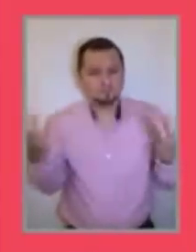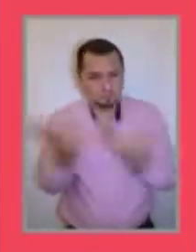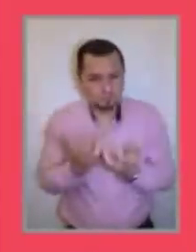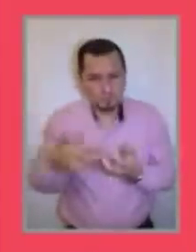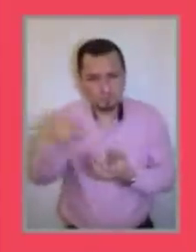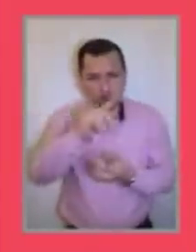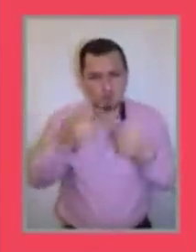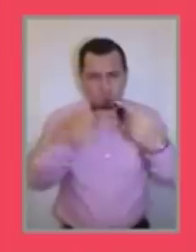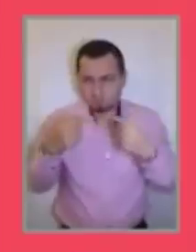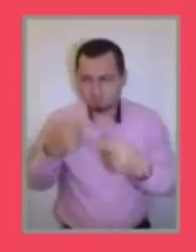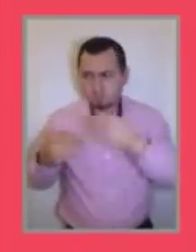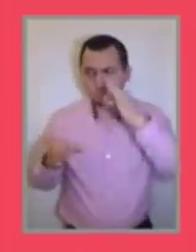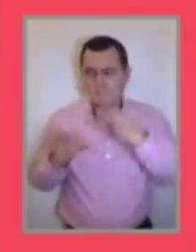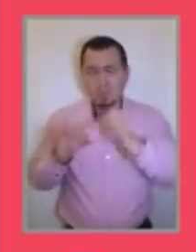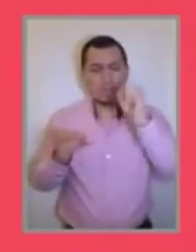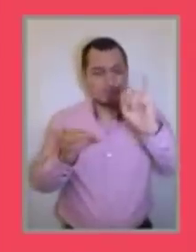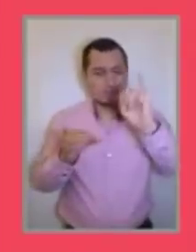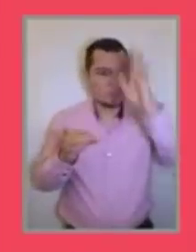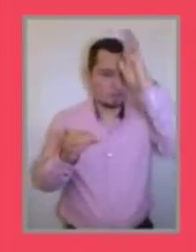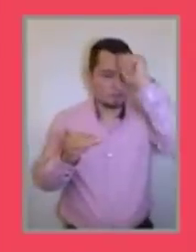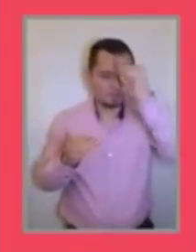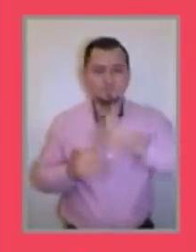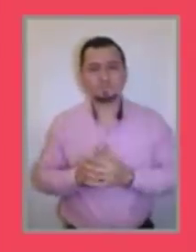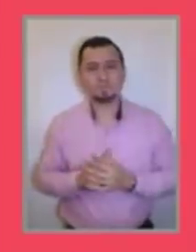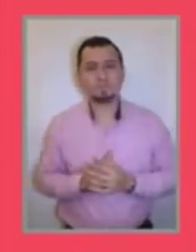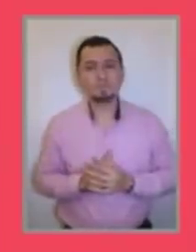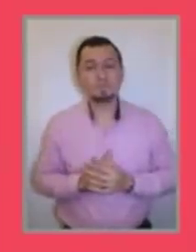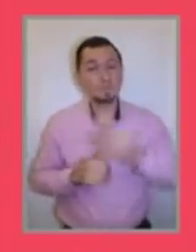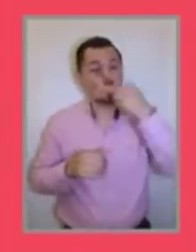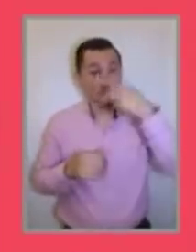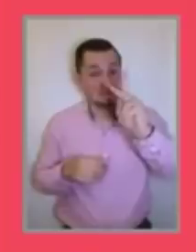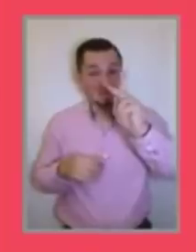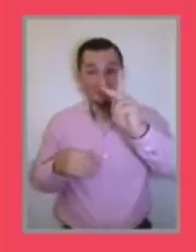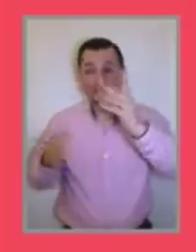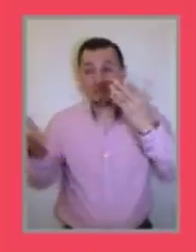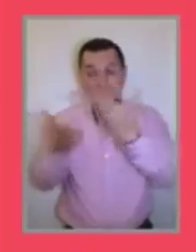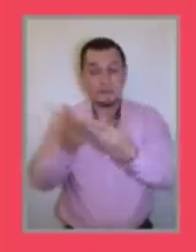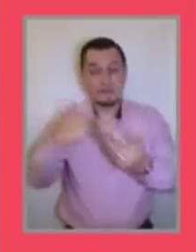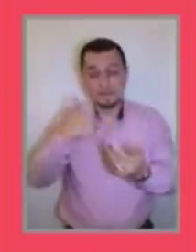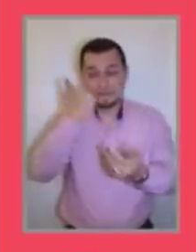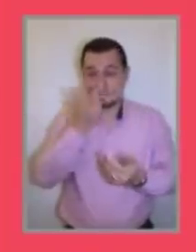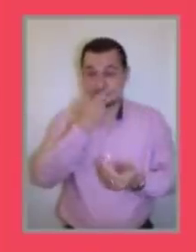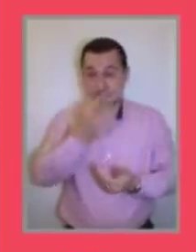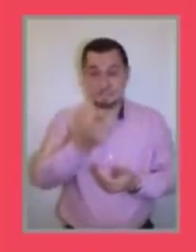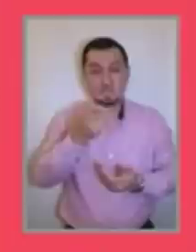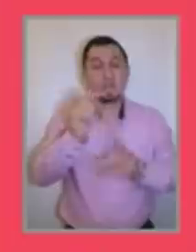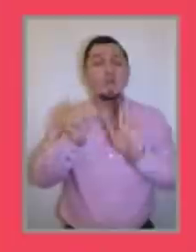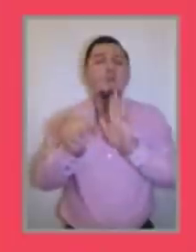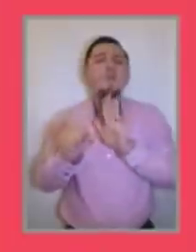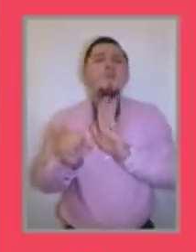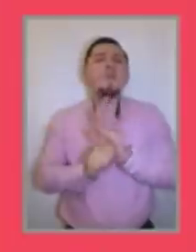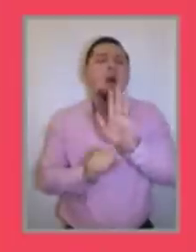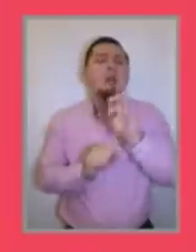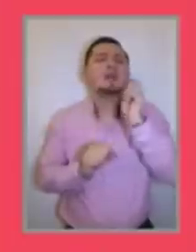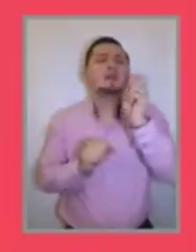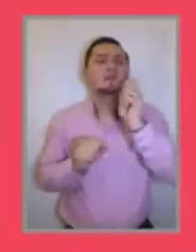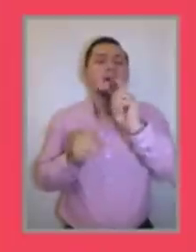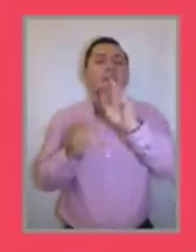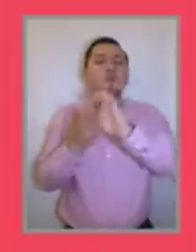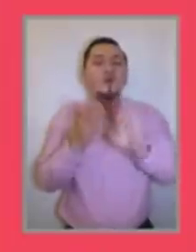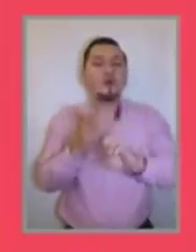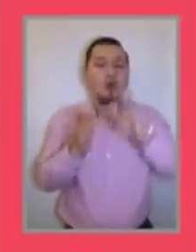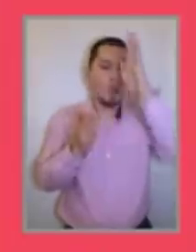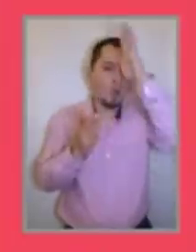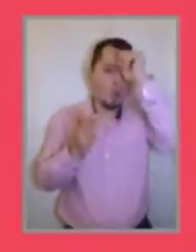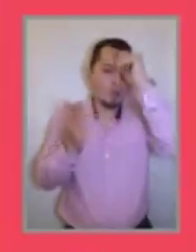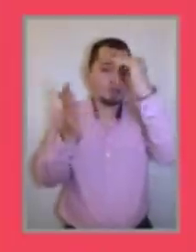y aprobada, y es la que vamos a presentar hoy. En específico, queremos decirles cuáles fueron los criterios generales definidos